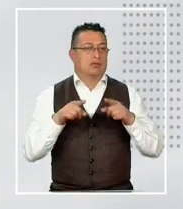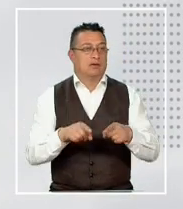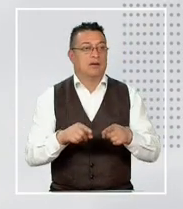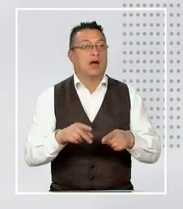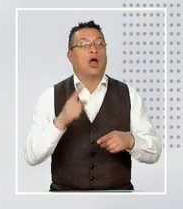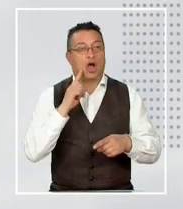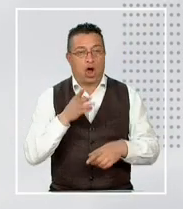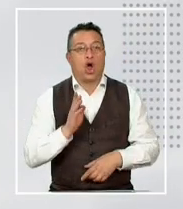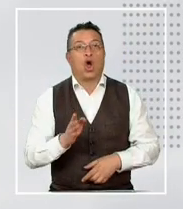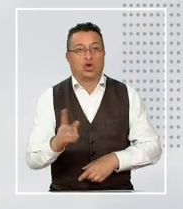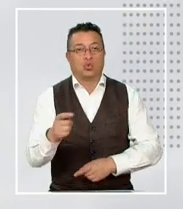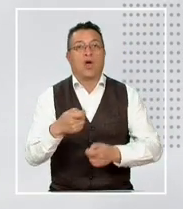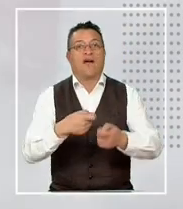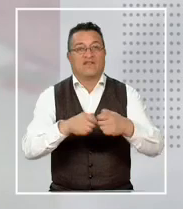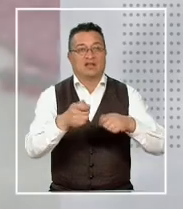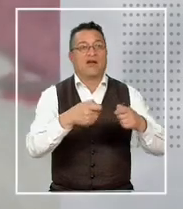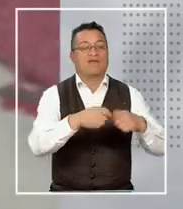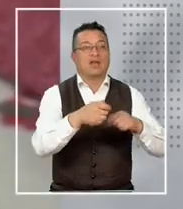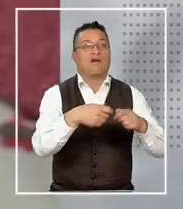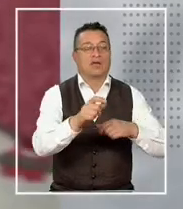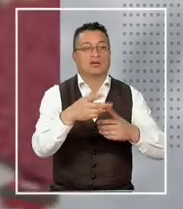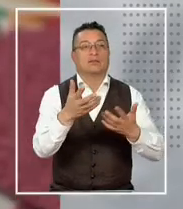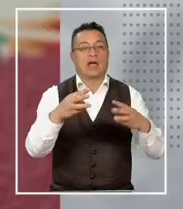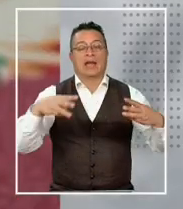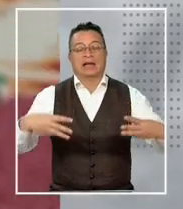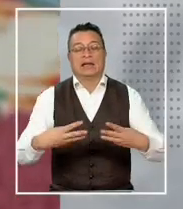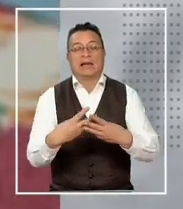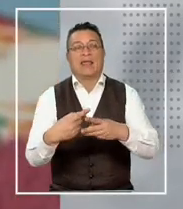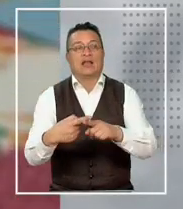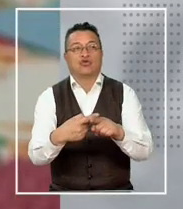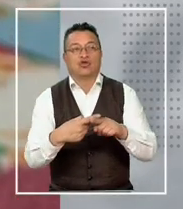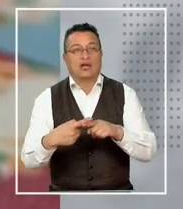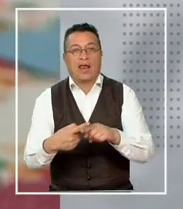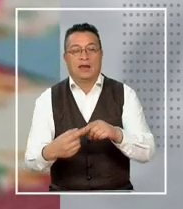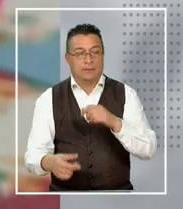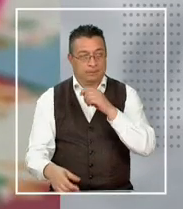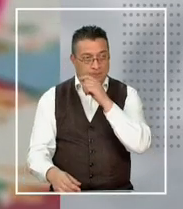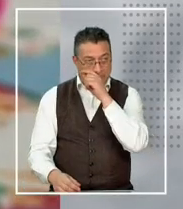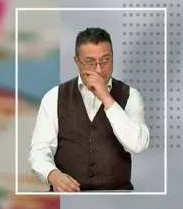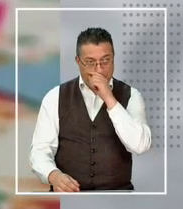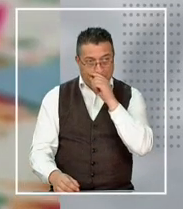Sin embargo, continúan vendiéndose a través de las redes sociales.